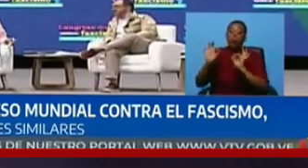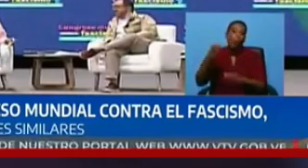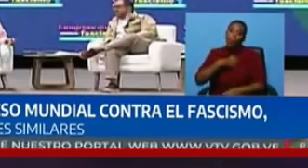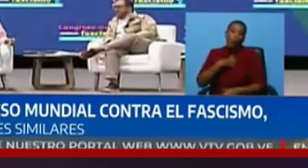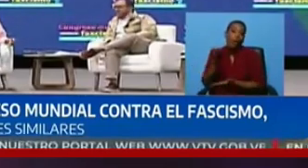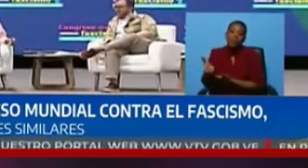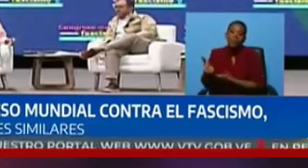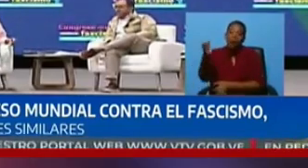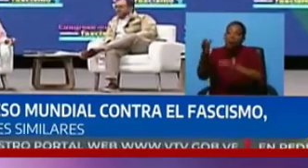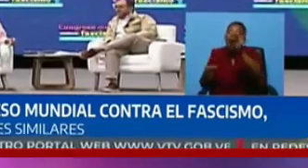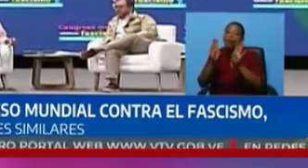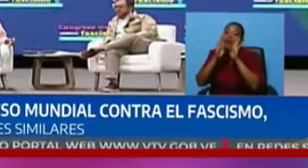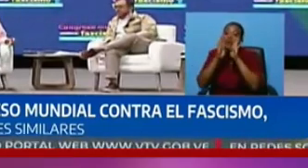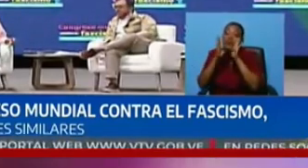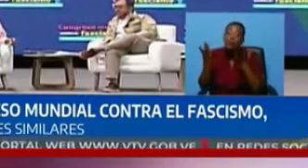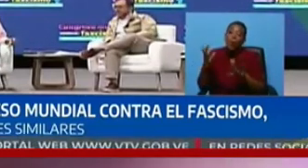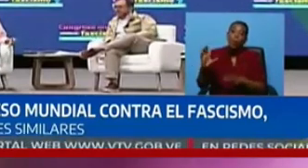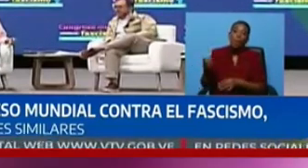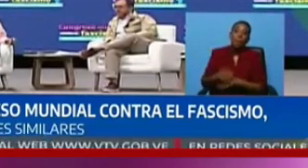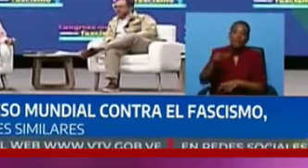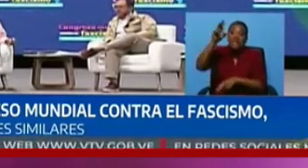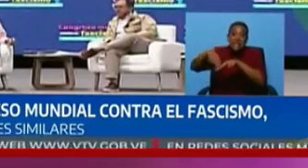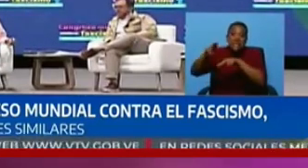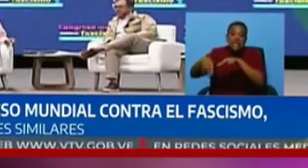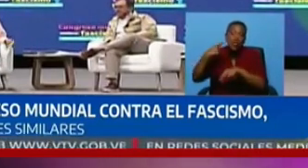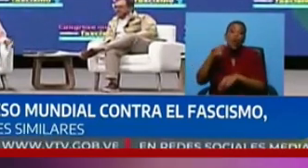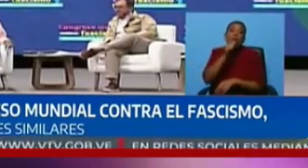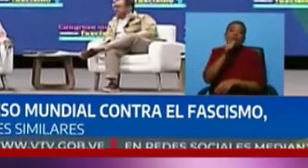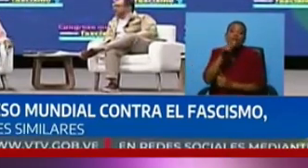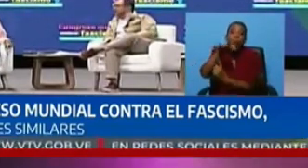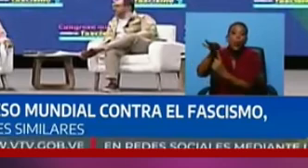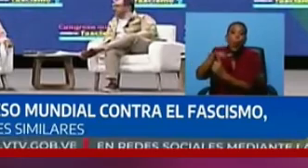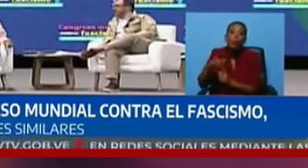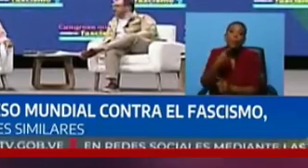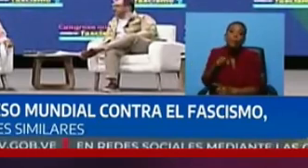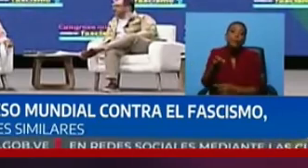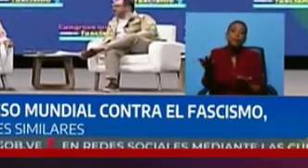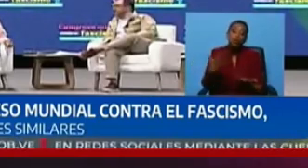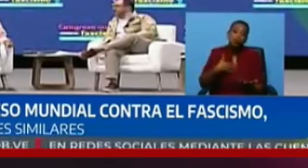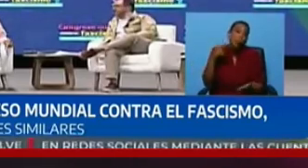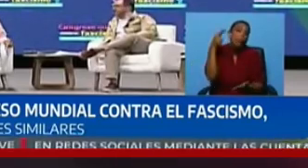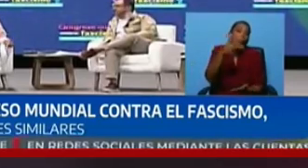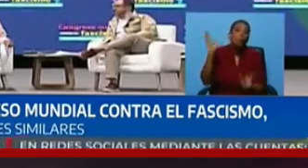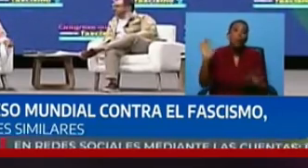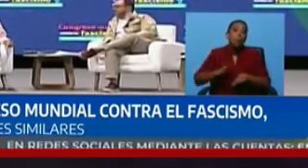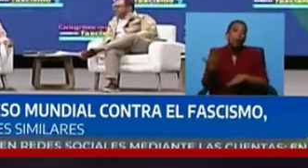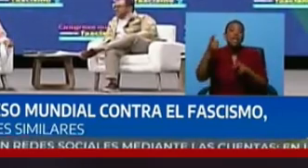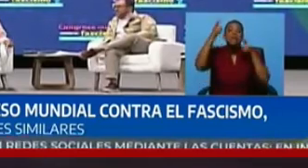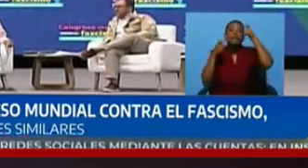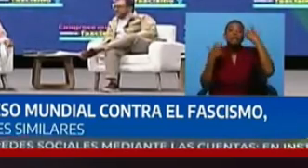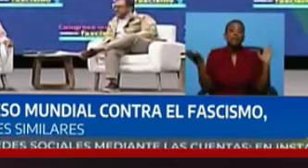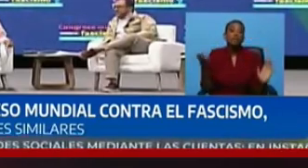imágenes espantosas que le dieron la vuelta al mundo. Pero hoy esas imágenes las estamos viendo: los niños palestinos masacrados,